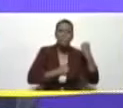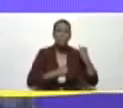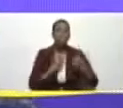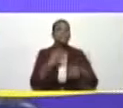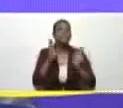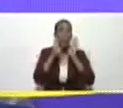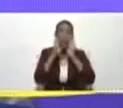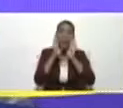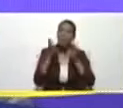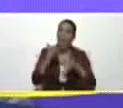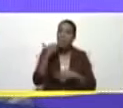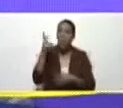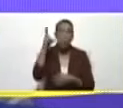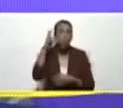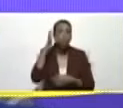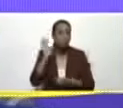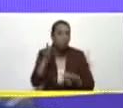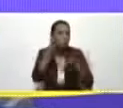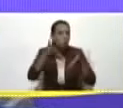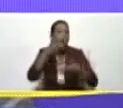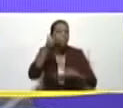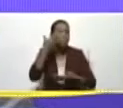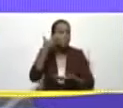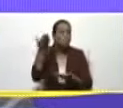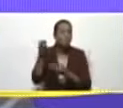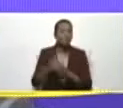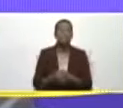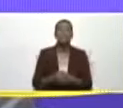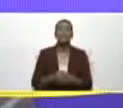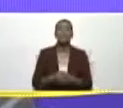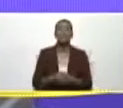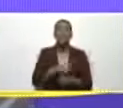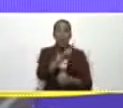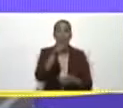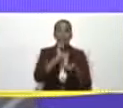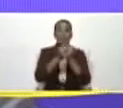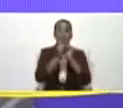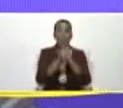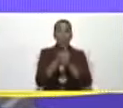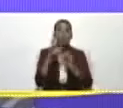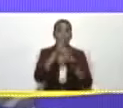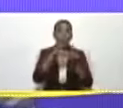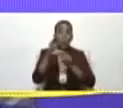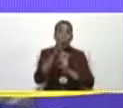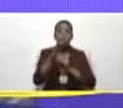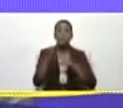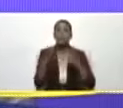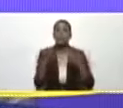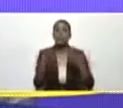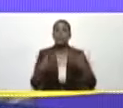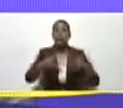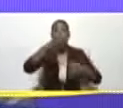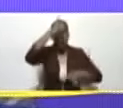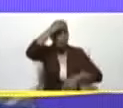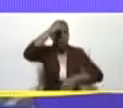recomiendo muchachos y deporte cultura